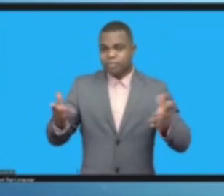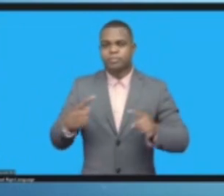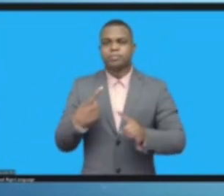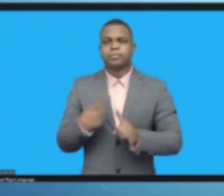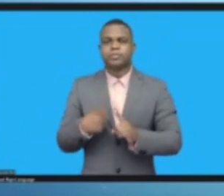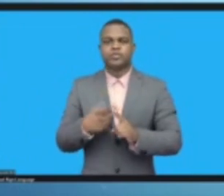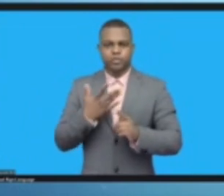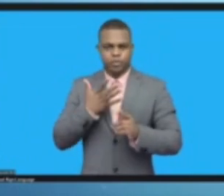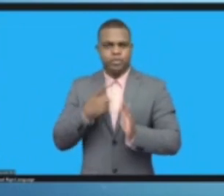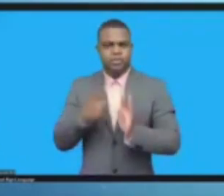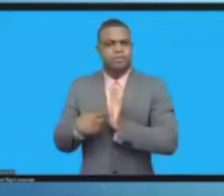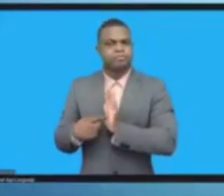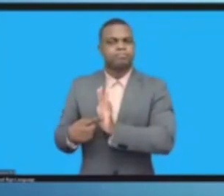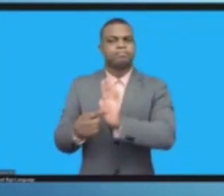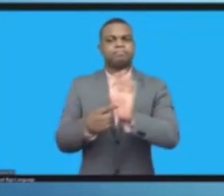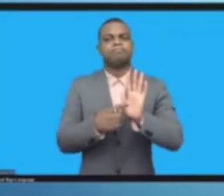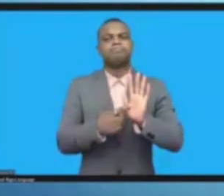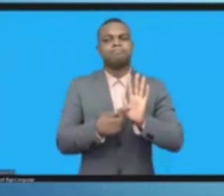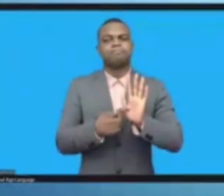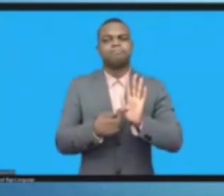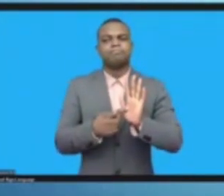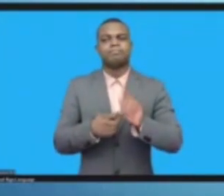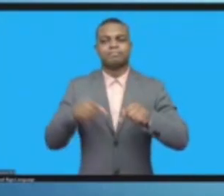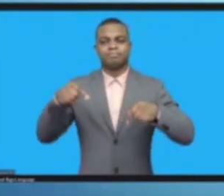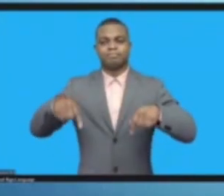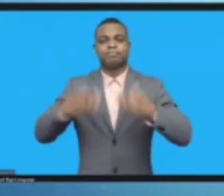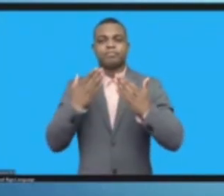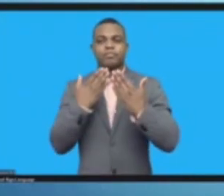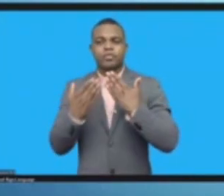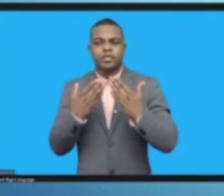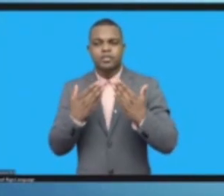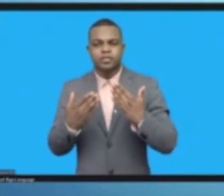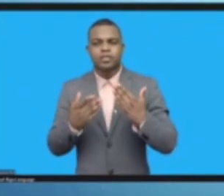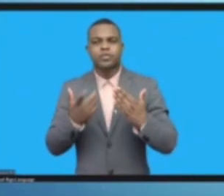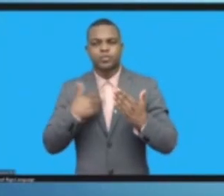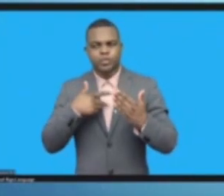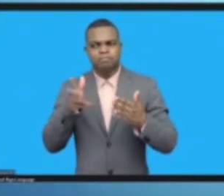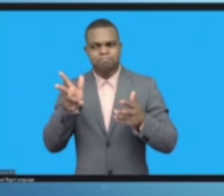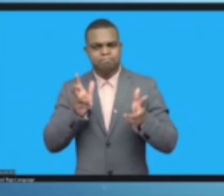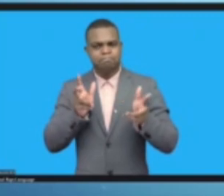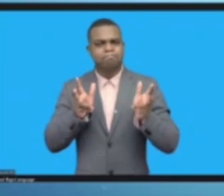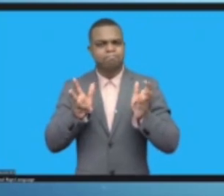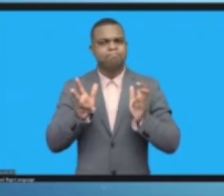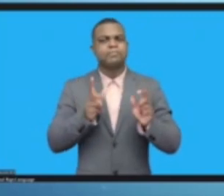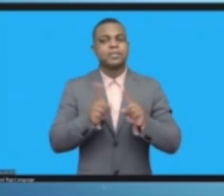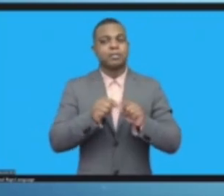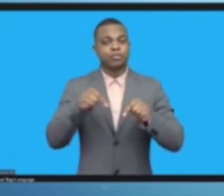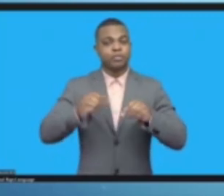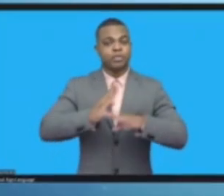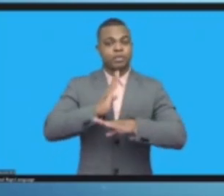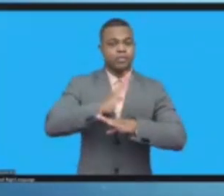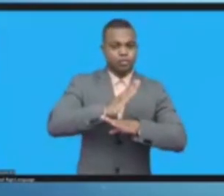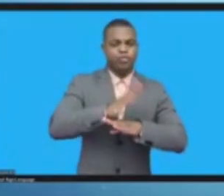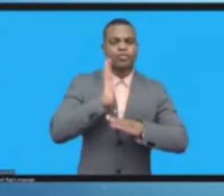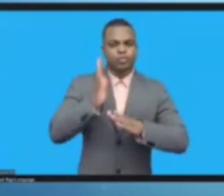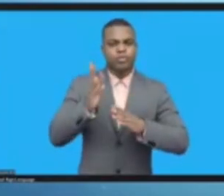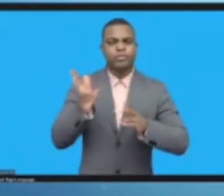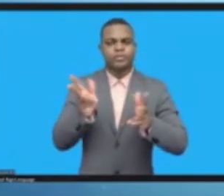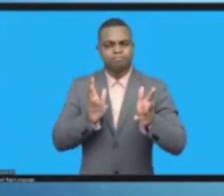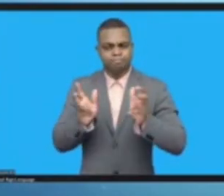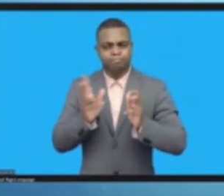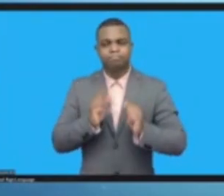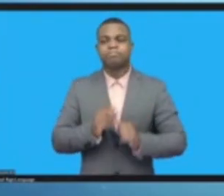primera Cumbre Mundial de la información de la sociedad de la información hemos considerado juntos los problemas